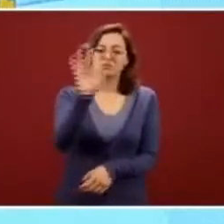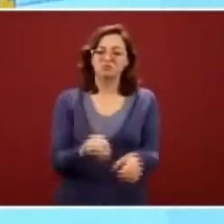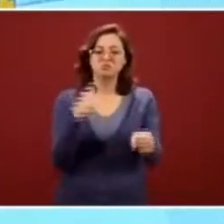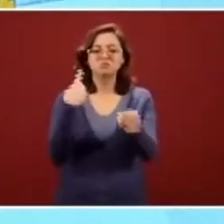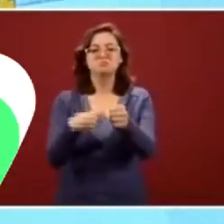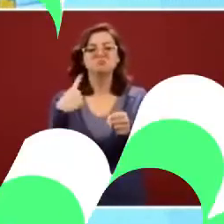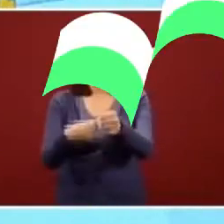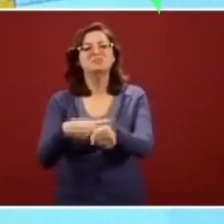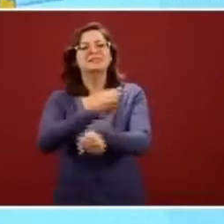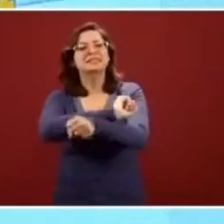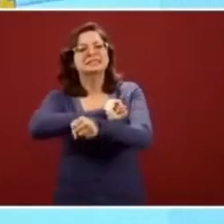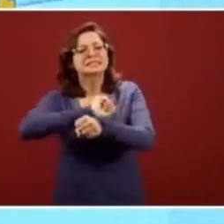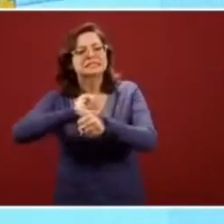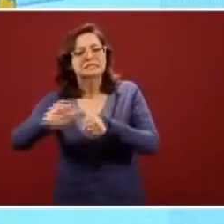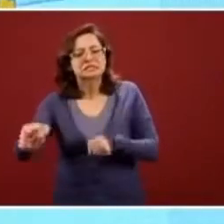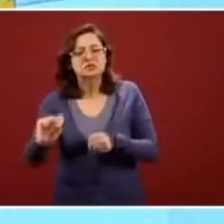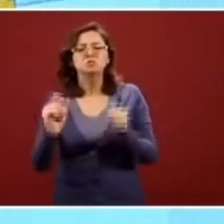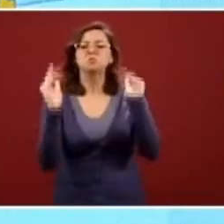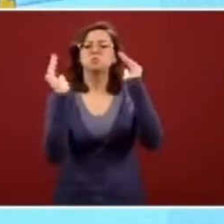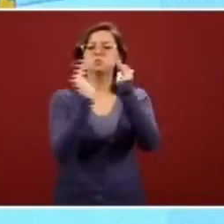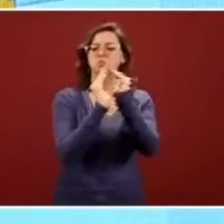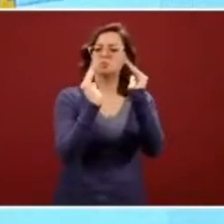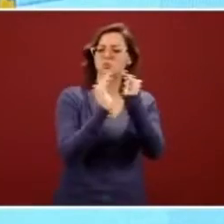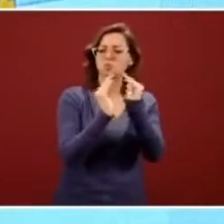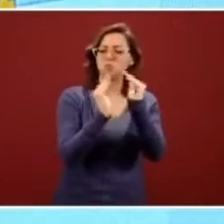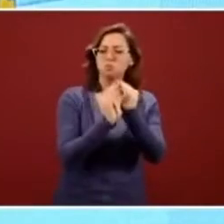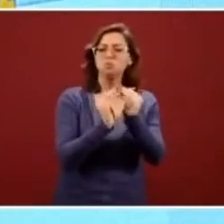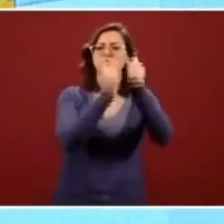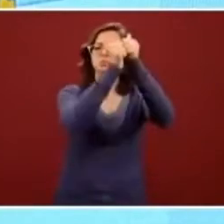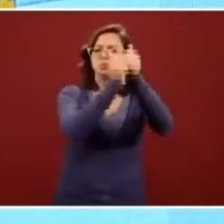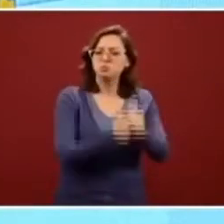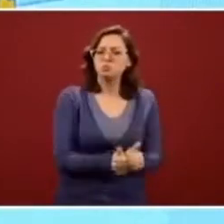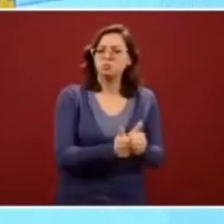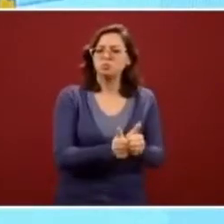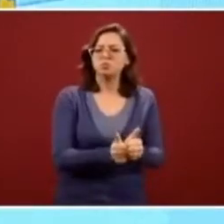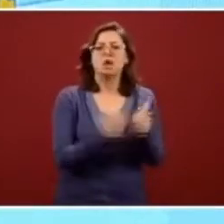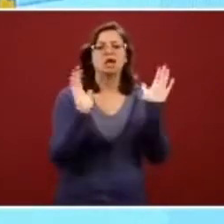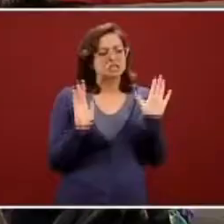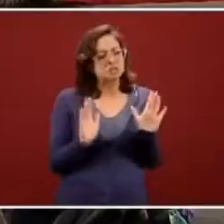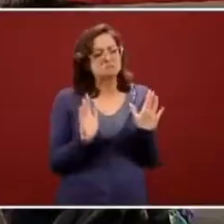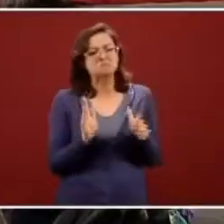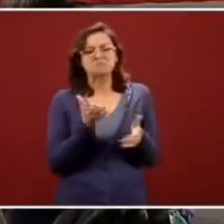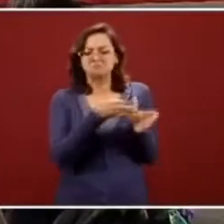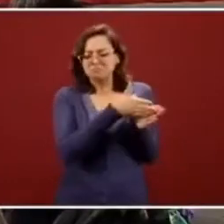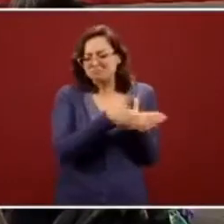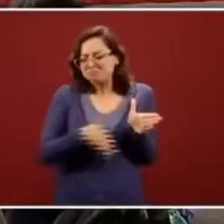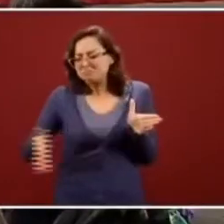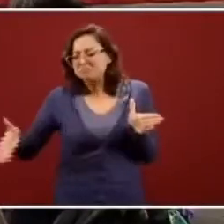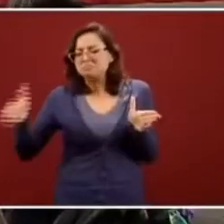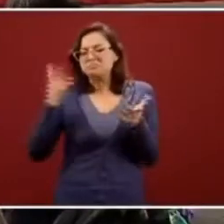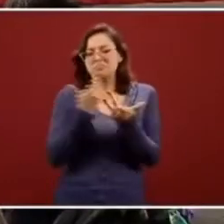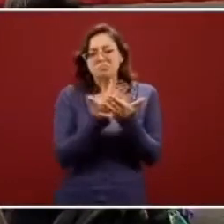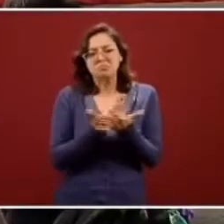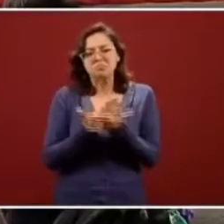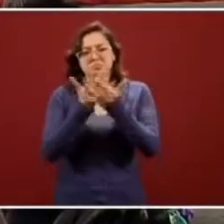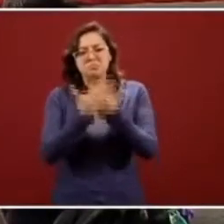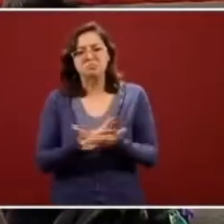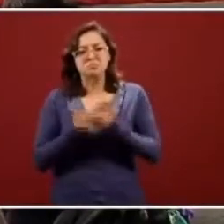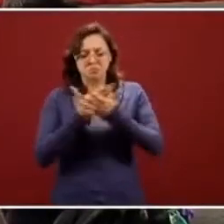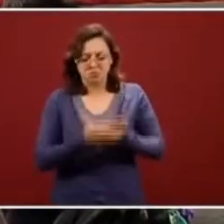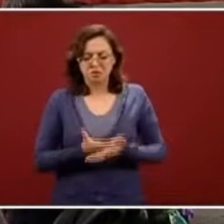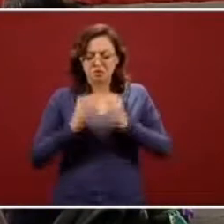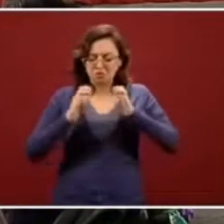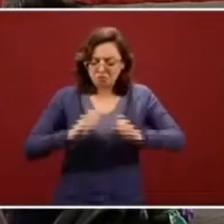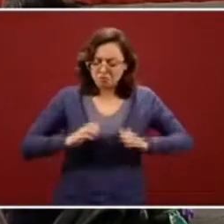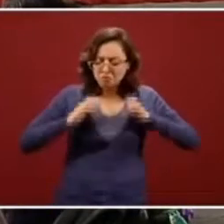enfermedad leve que ha permitido que su resguardo sea del tipo domiciliario, que han podido resolver o están